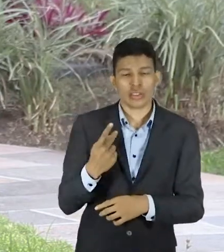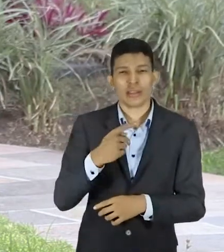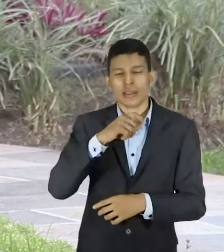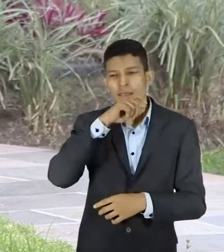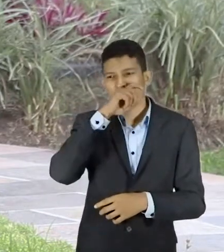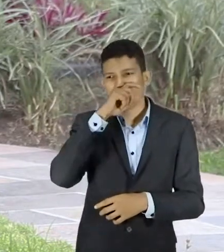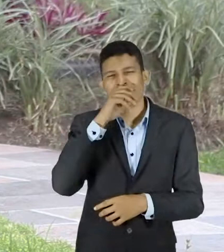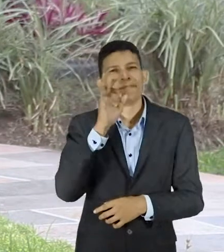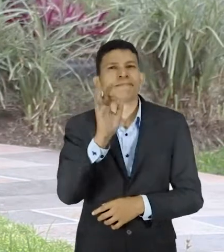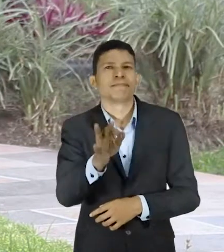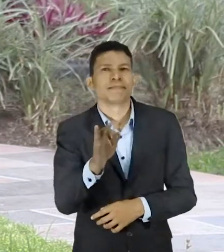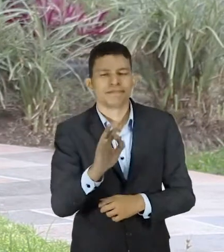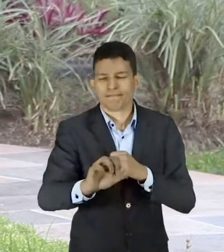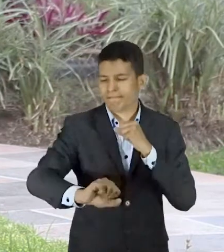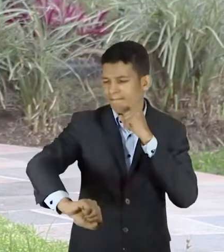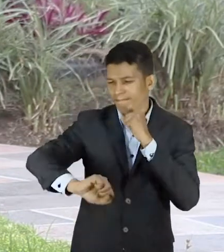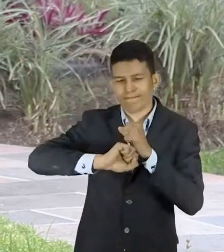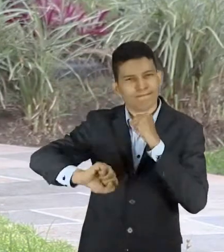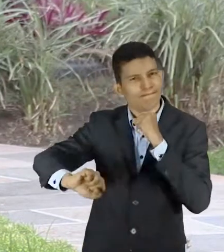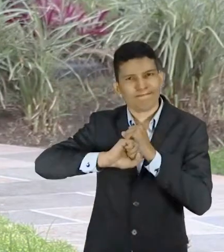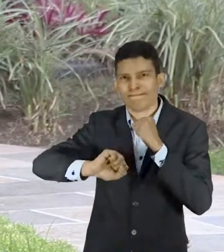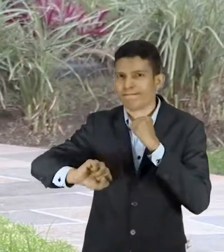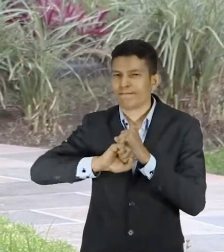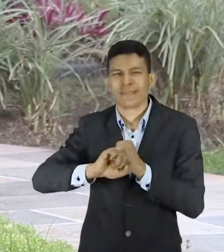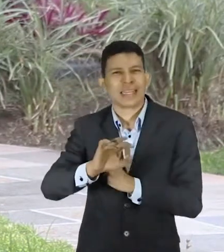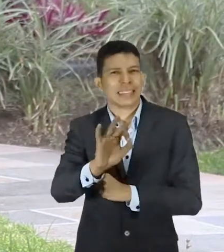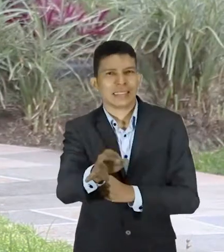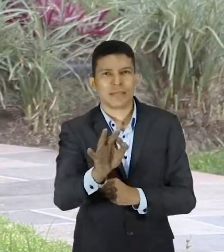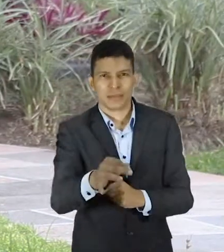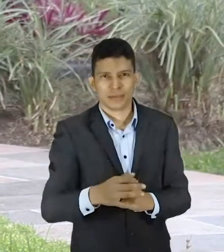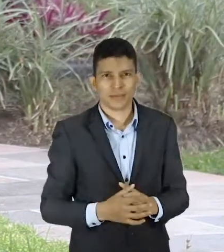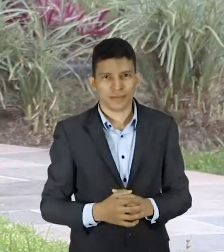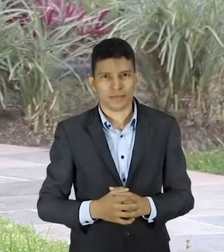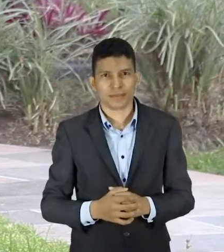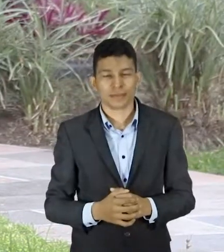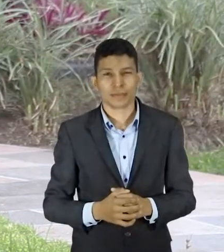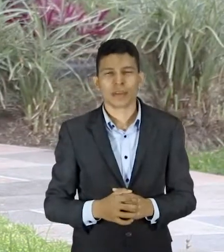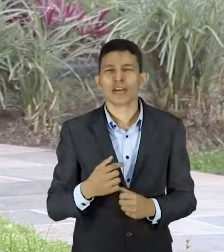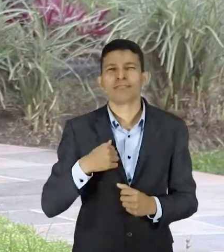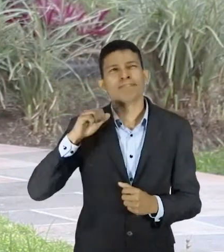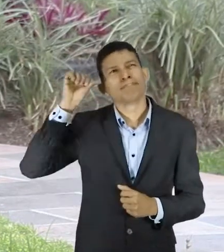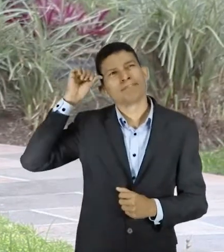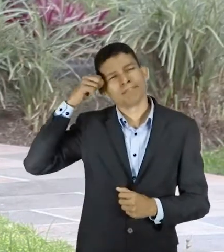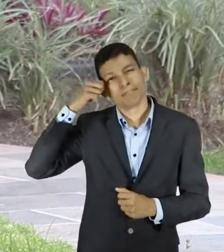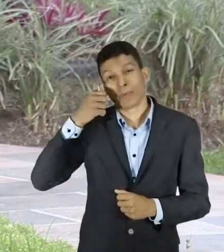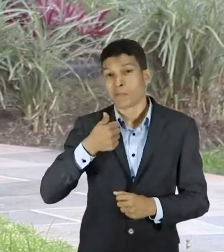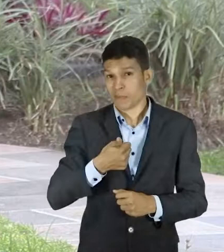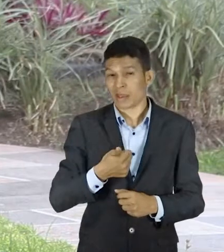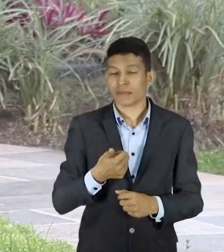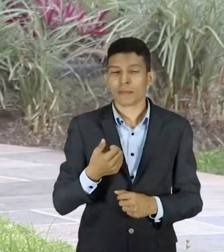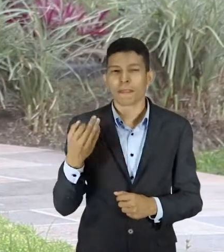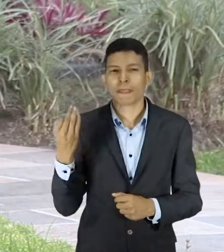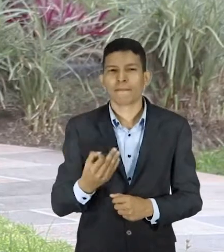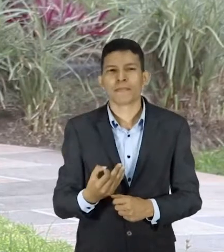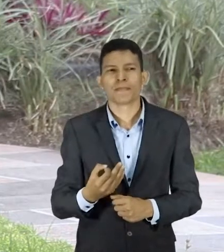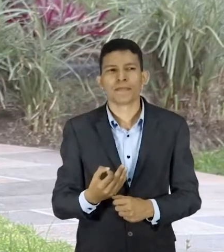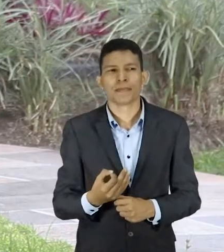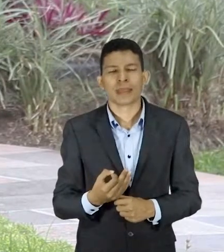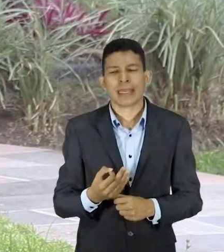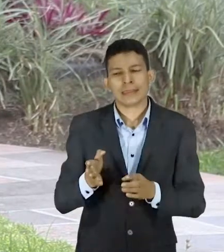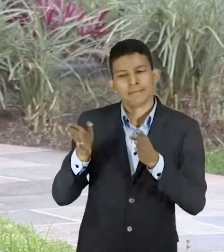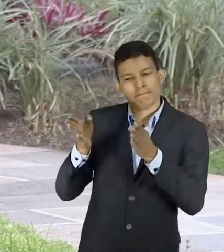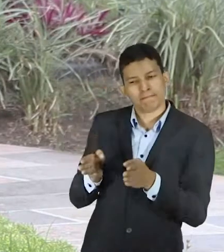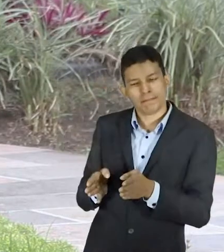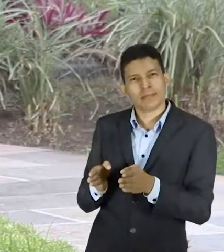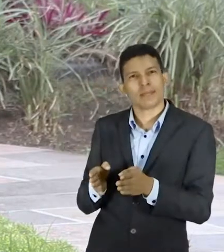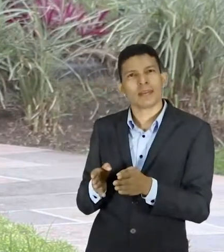pareja, siempre me apoyó, siempre. Recuerdo muy bien